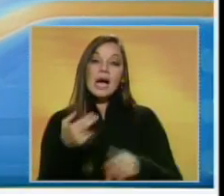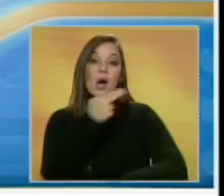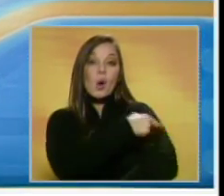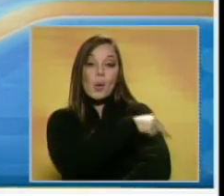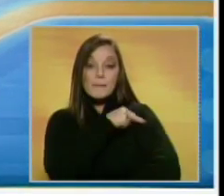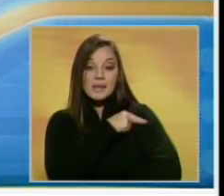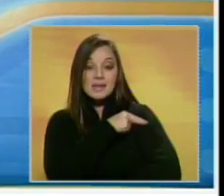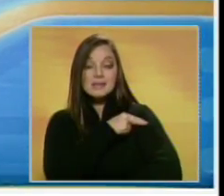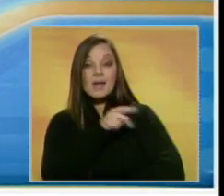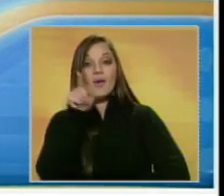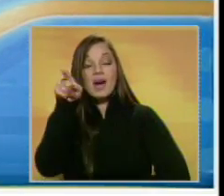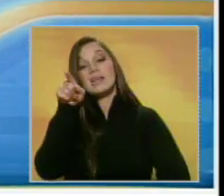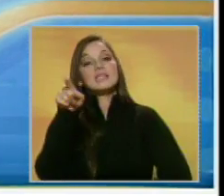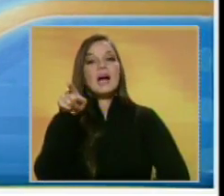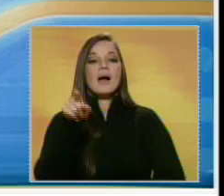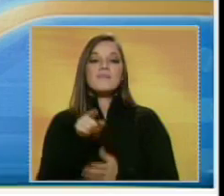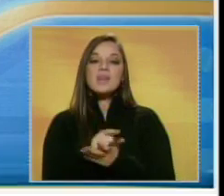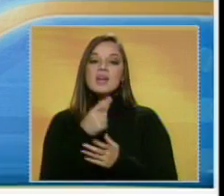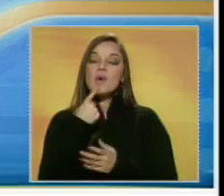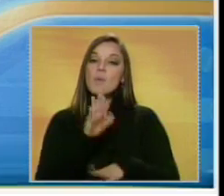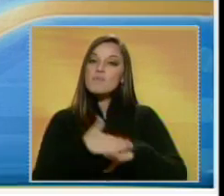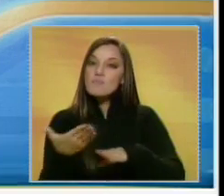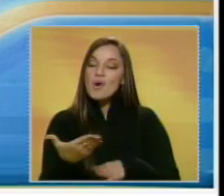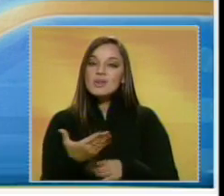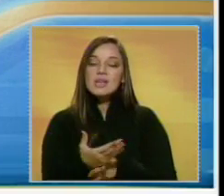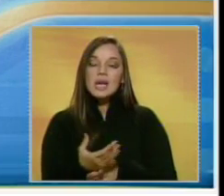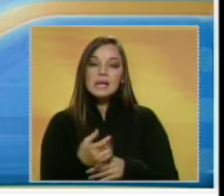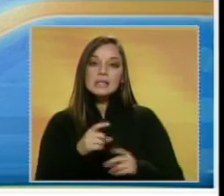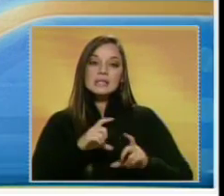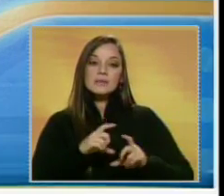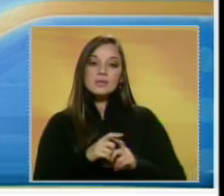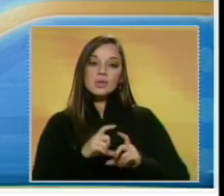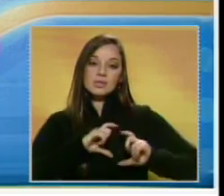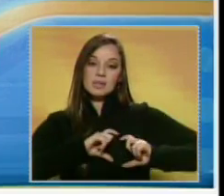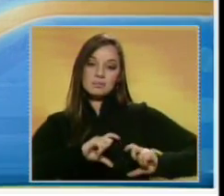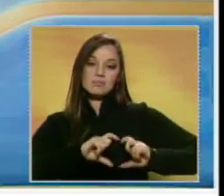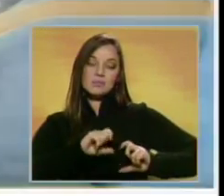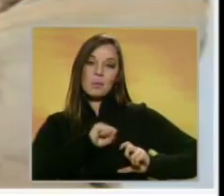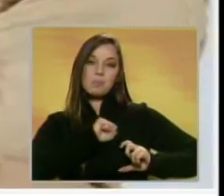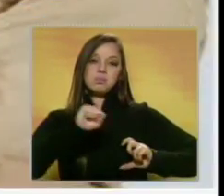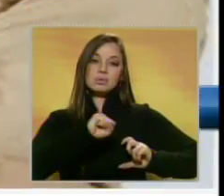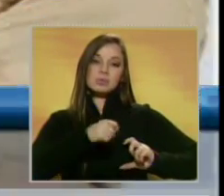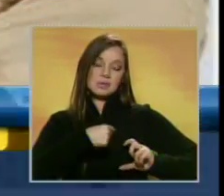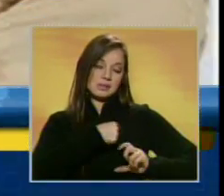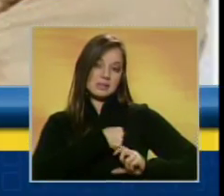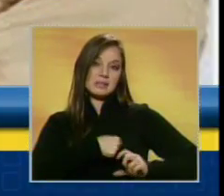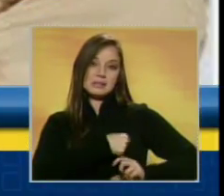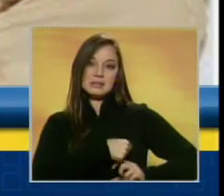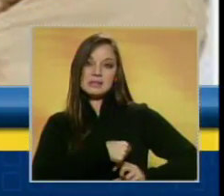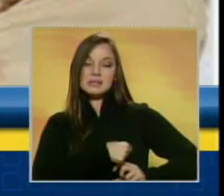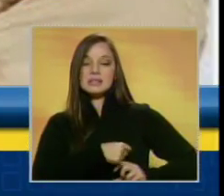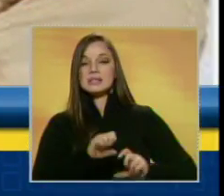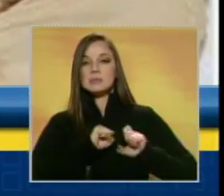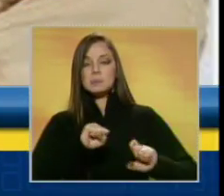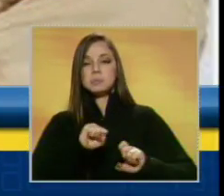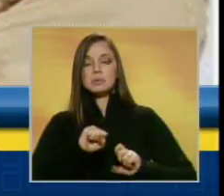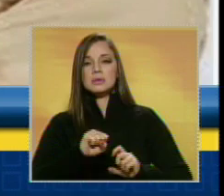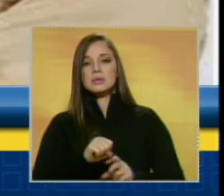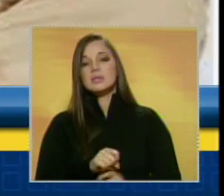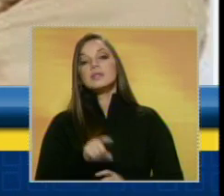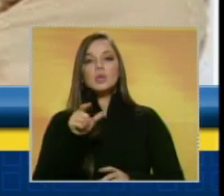hospitalizado en una clínica en Puerto Ordaz tras detectarle una arteria obstruida. Solmar Torres, jefa de prensa del